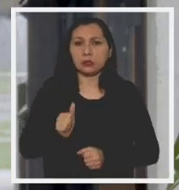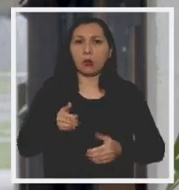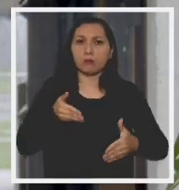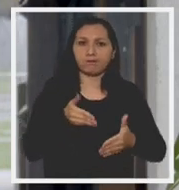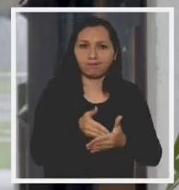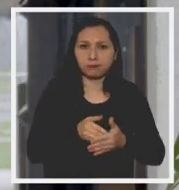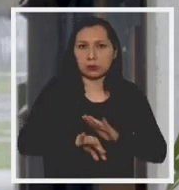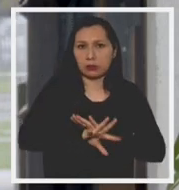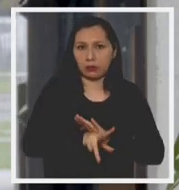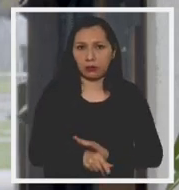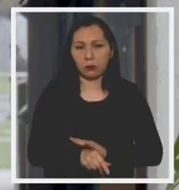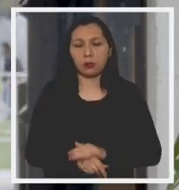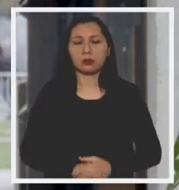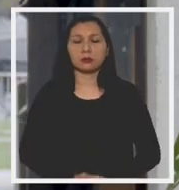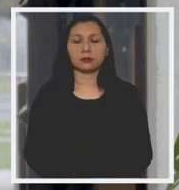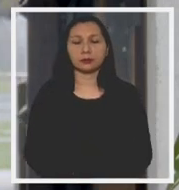delincuencia.